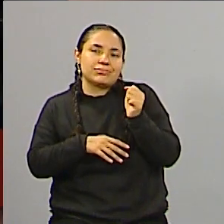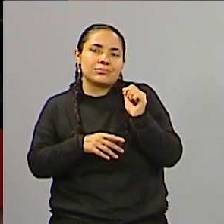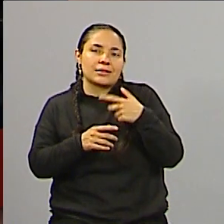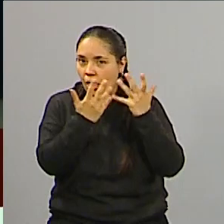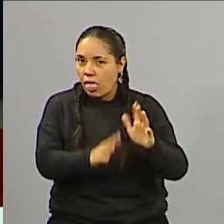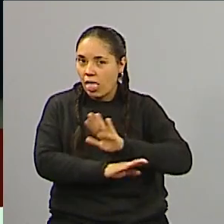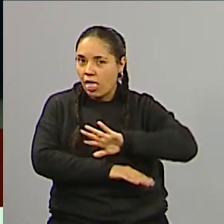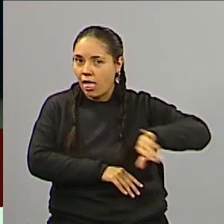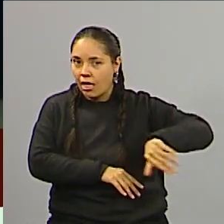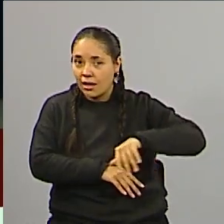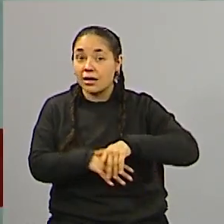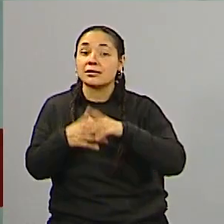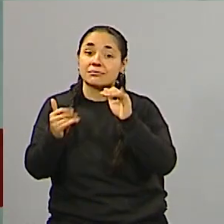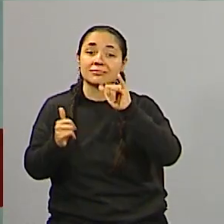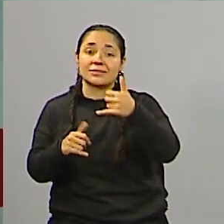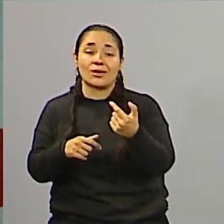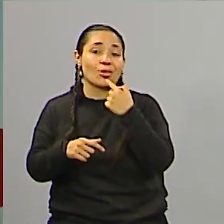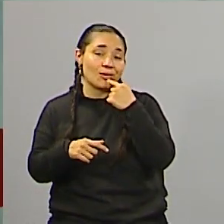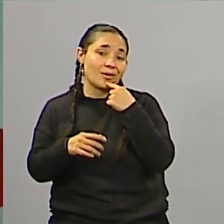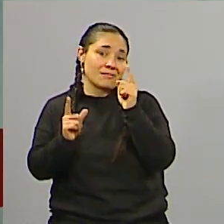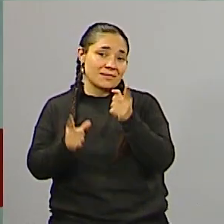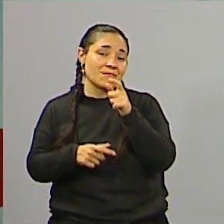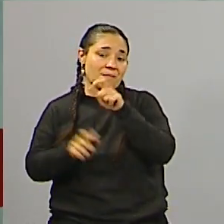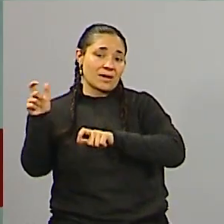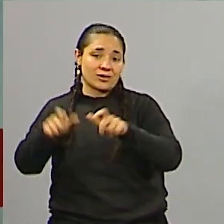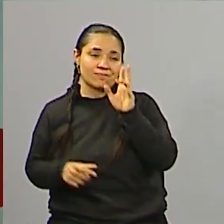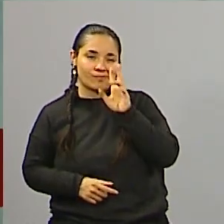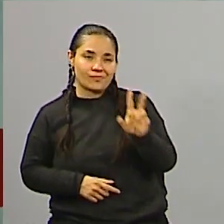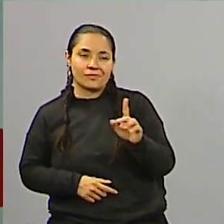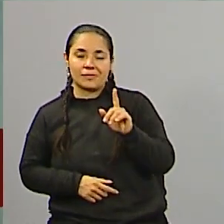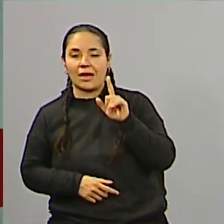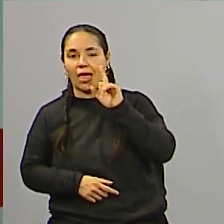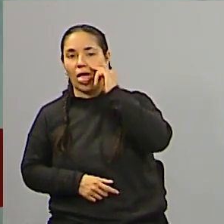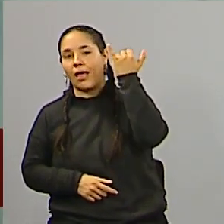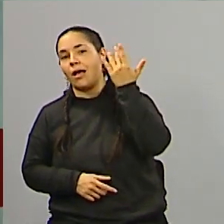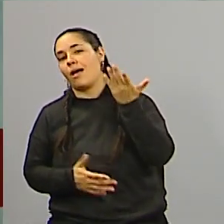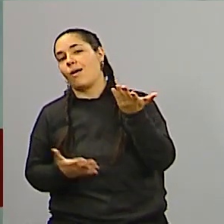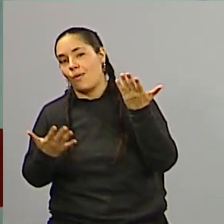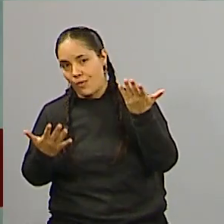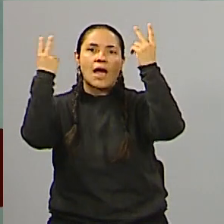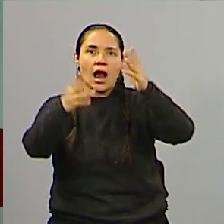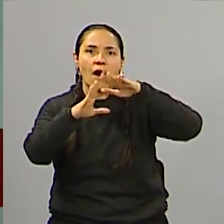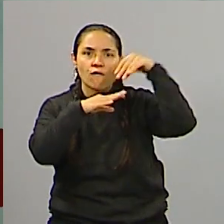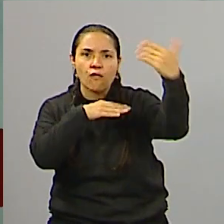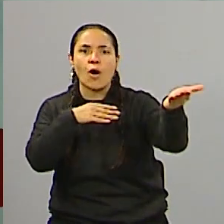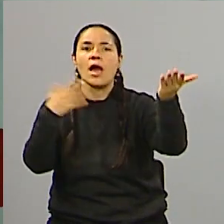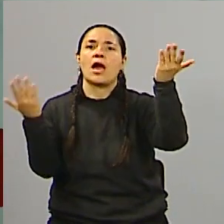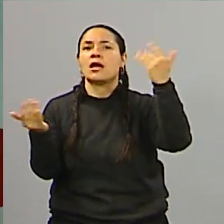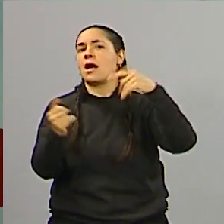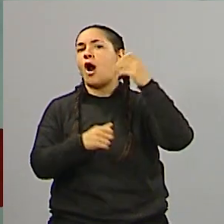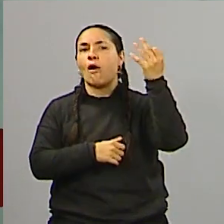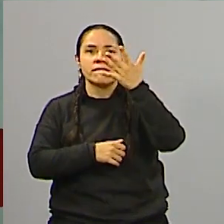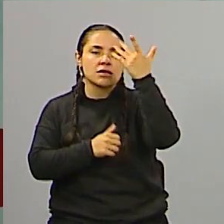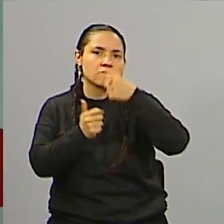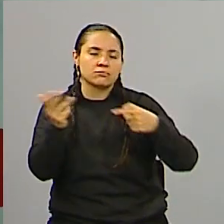masiva solamente en redes con algunos carteles. Creo que hasta es productivo no hacer una campaña tan